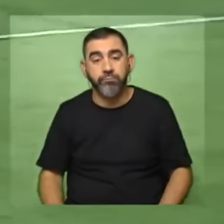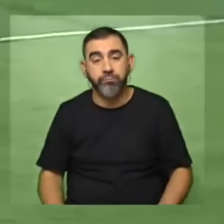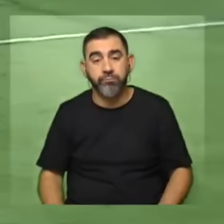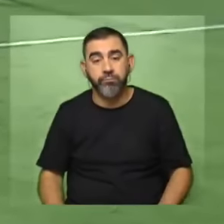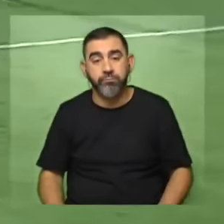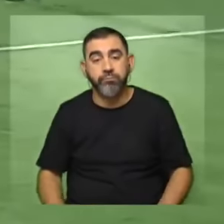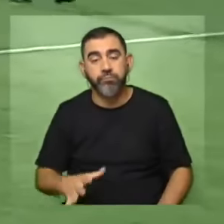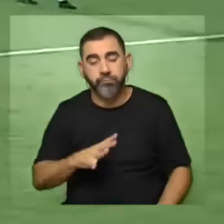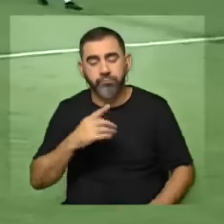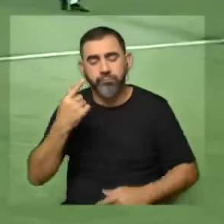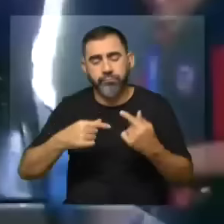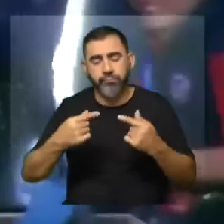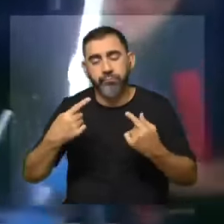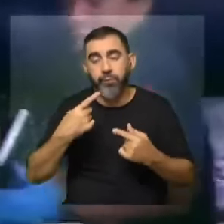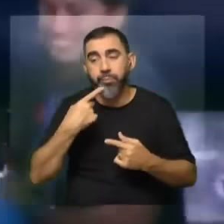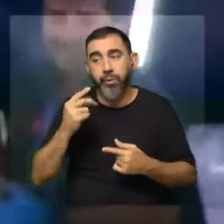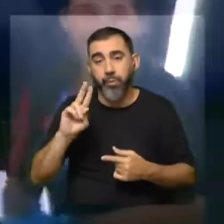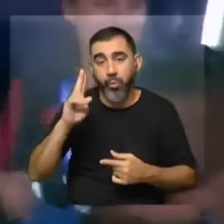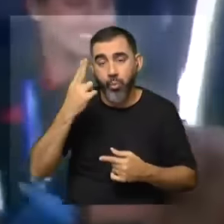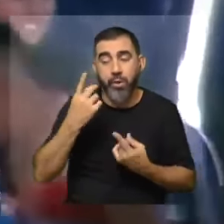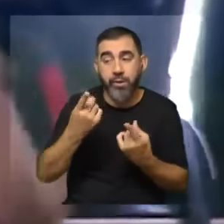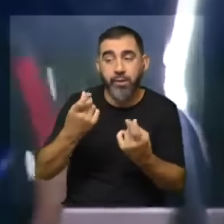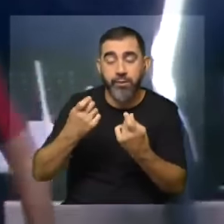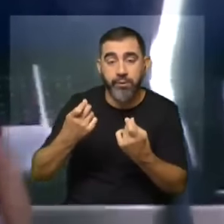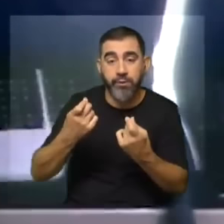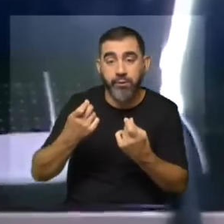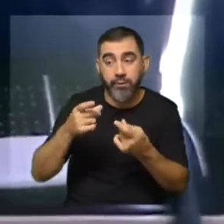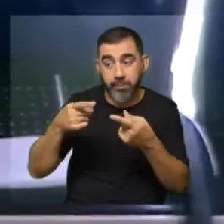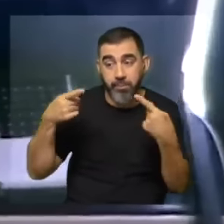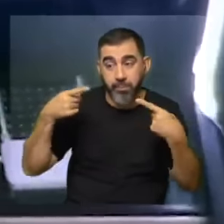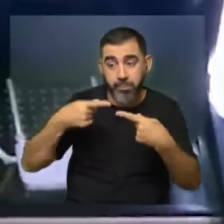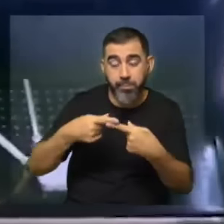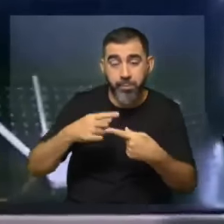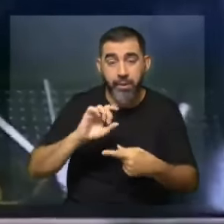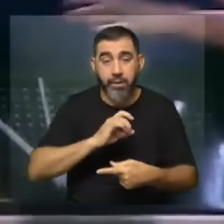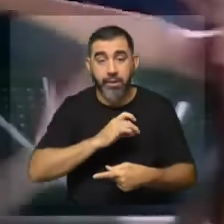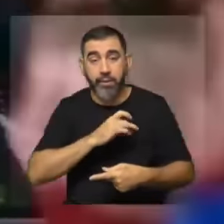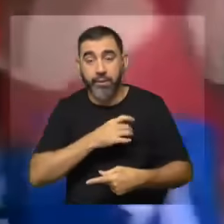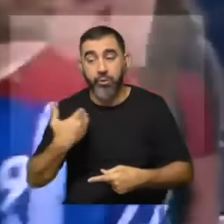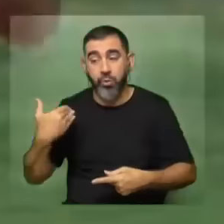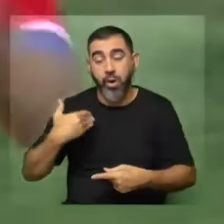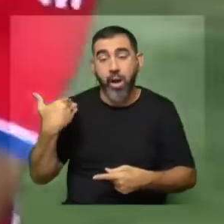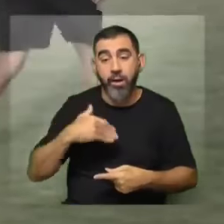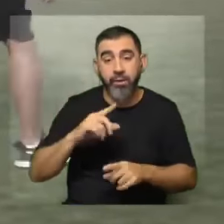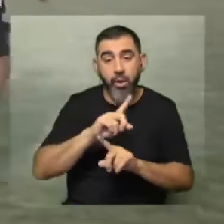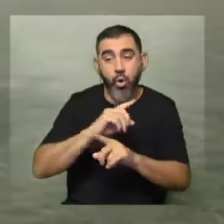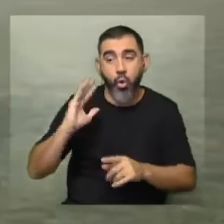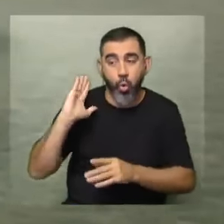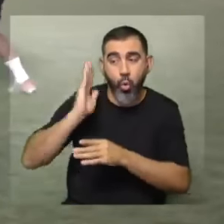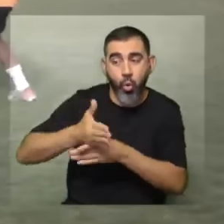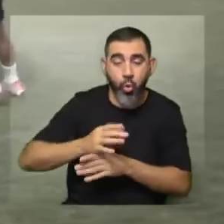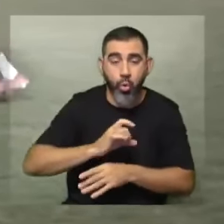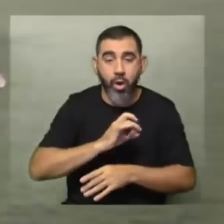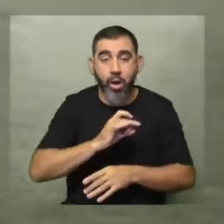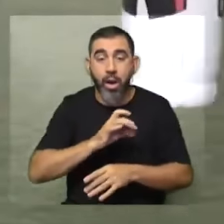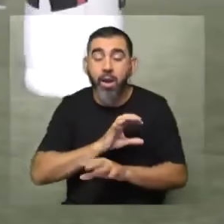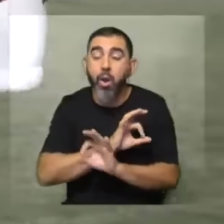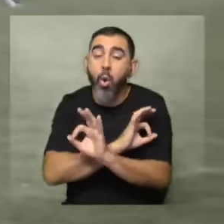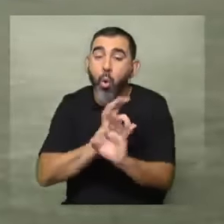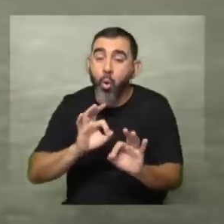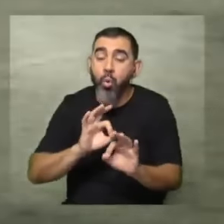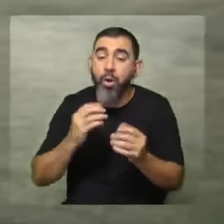varias combinaciones por ejemplo Uruguay Ne cita que en ese partido el conjunto alvis Celeste no le gane a la roja o que ese